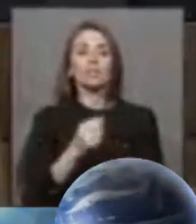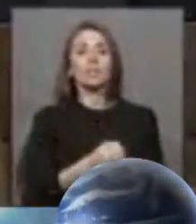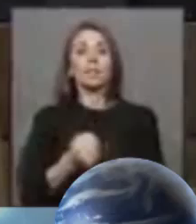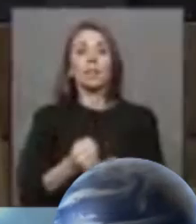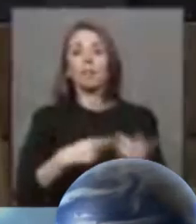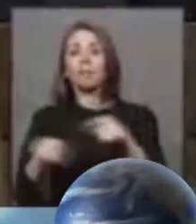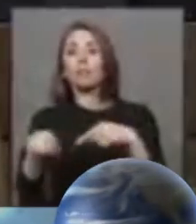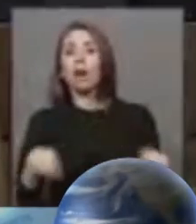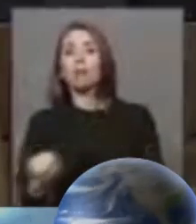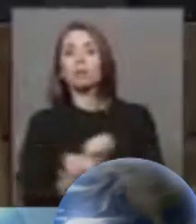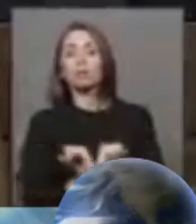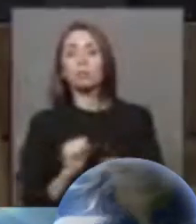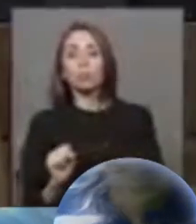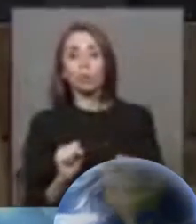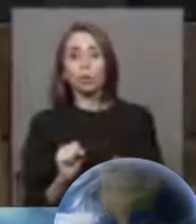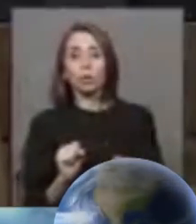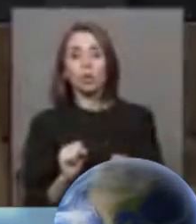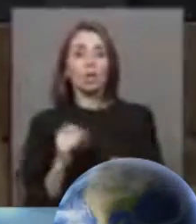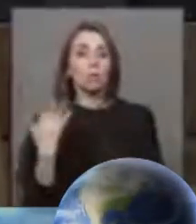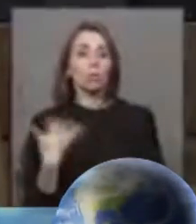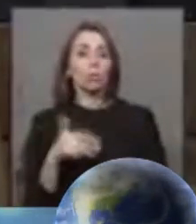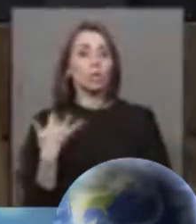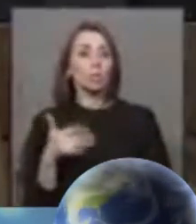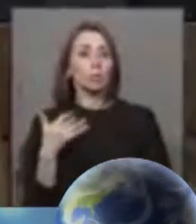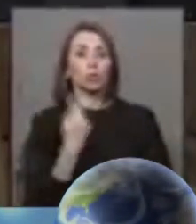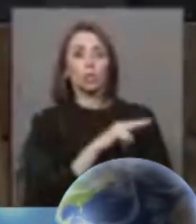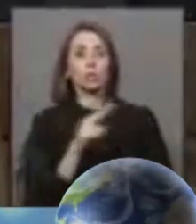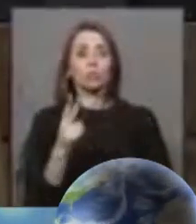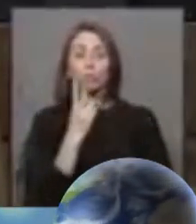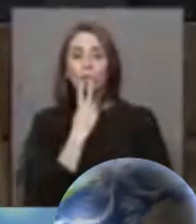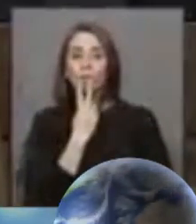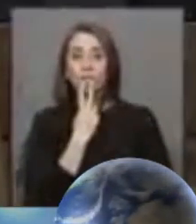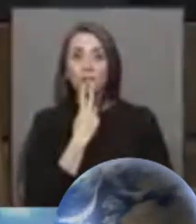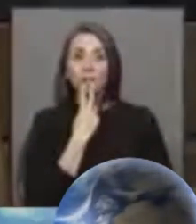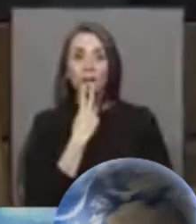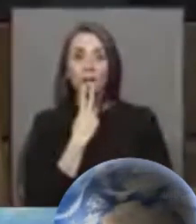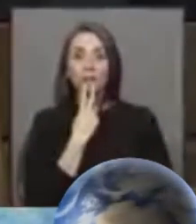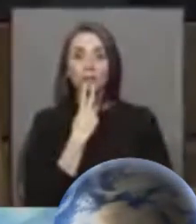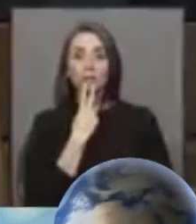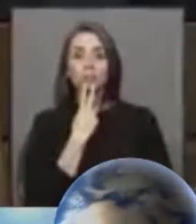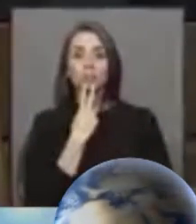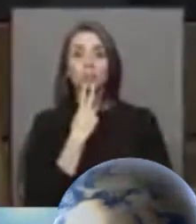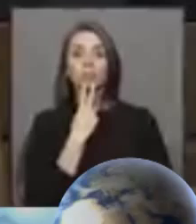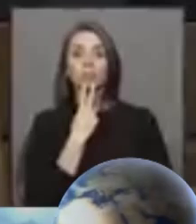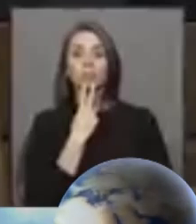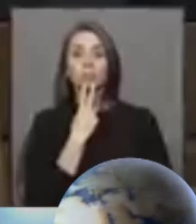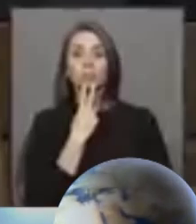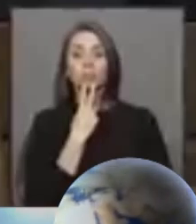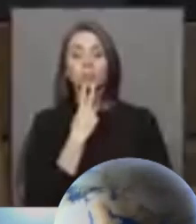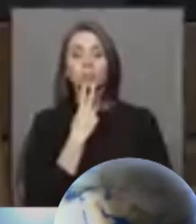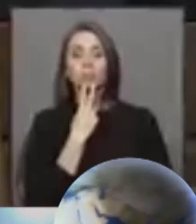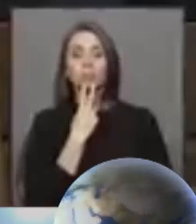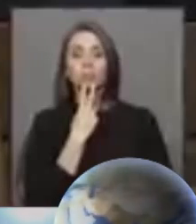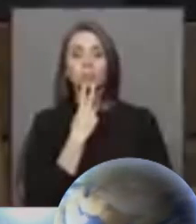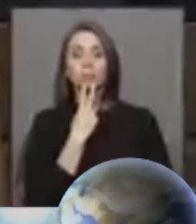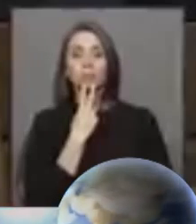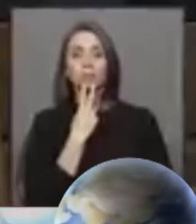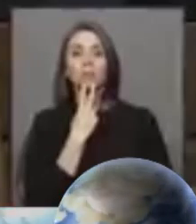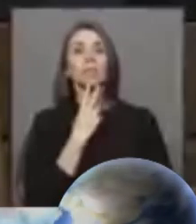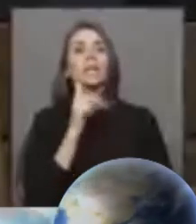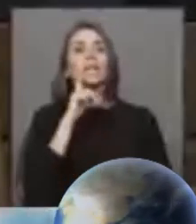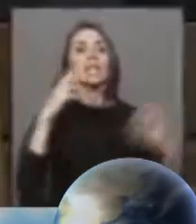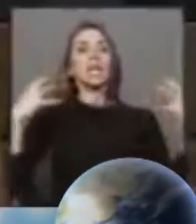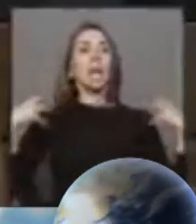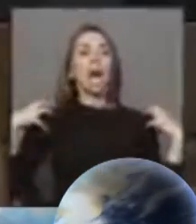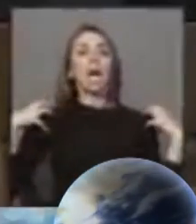de actividades que son tremendamente importantes en sus vidas y que solo pueden ser efectuados por ese